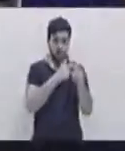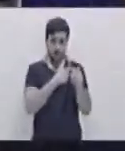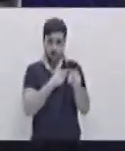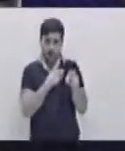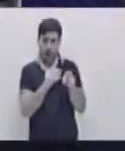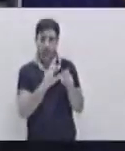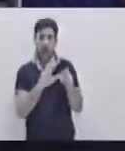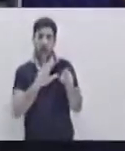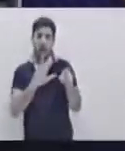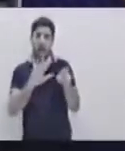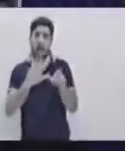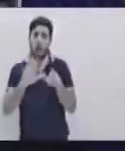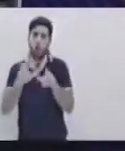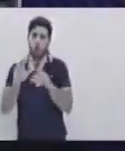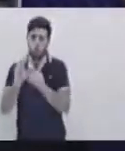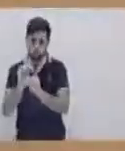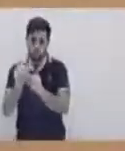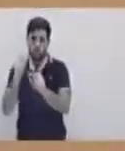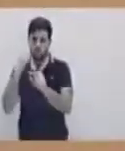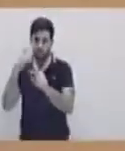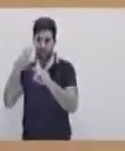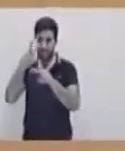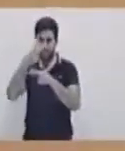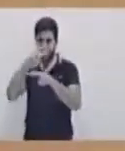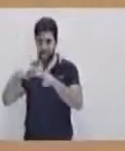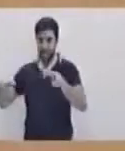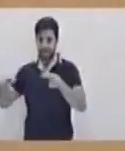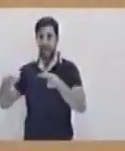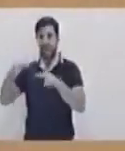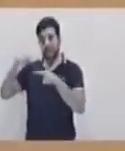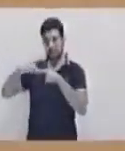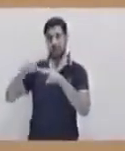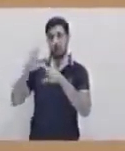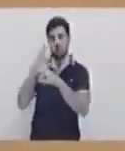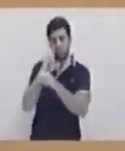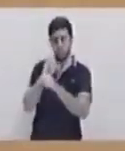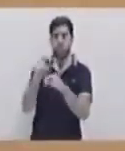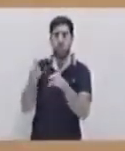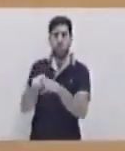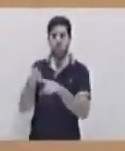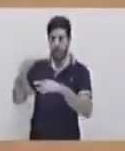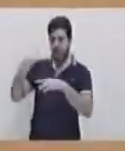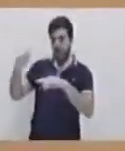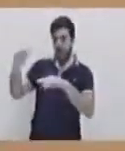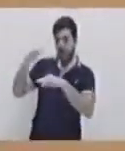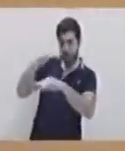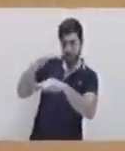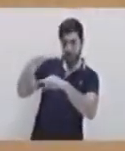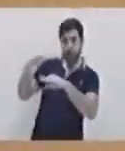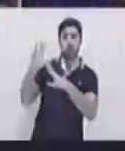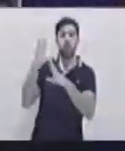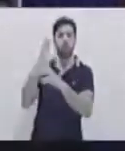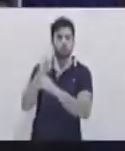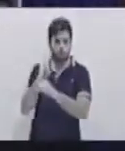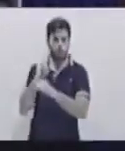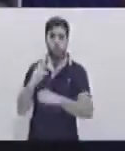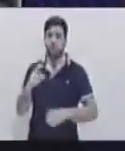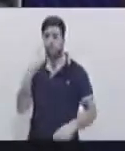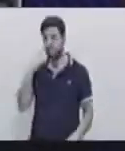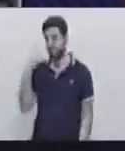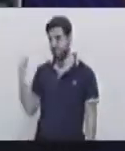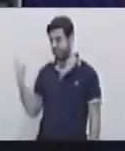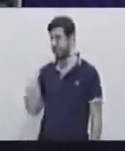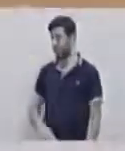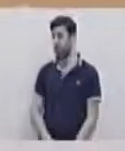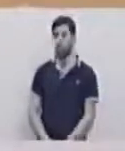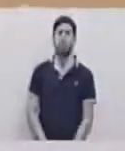extremos, hasta terminar en la parte de acá, en la cual vamos a terminar con los extremos bastante oscuros. Puedes